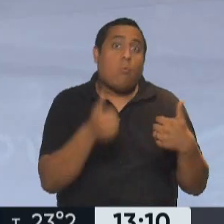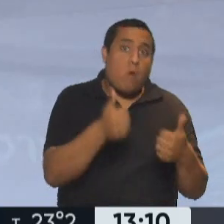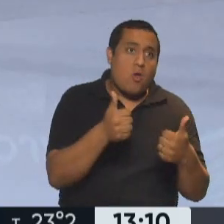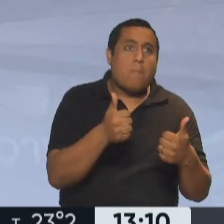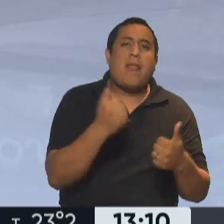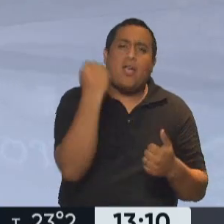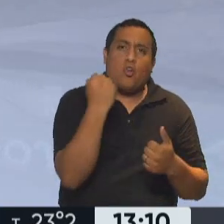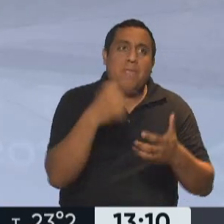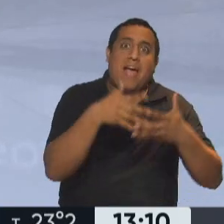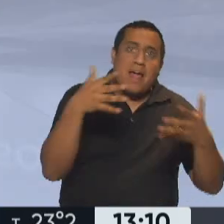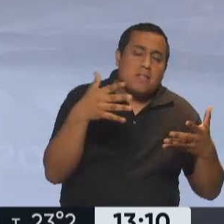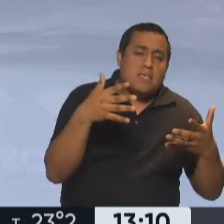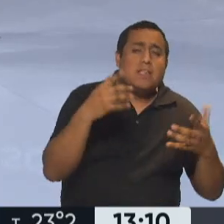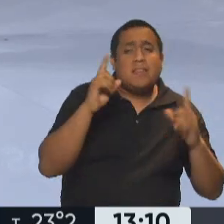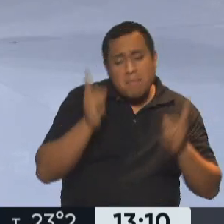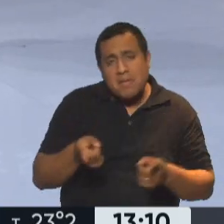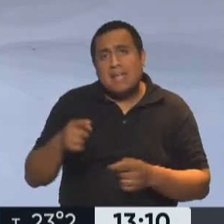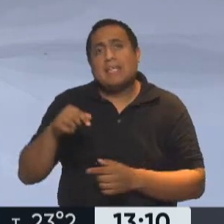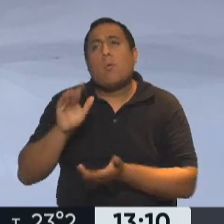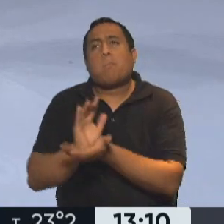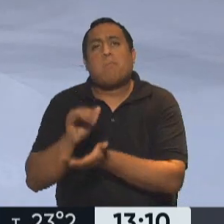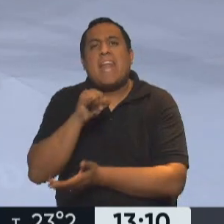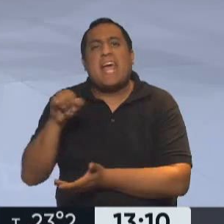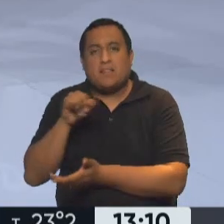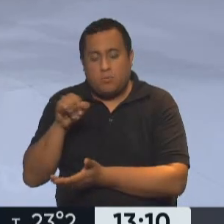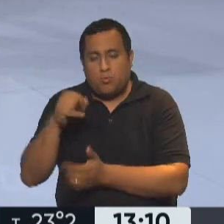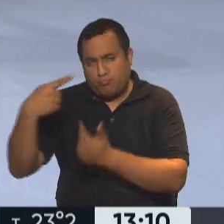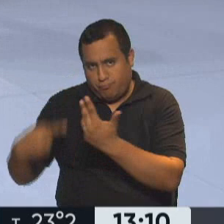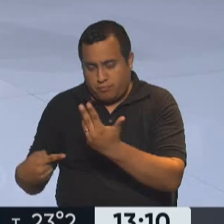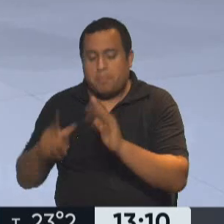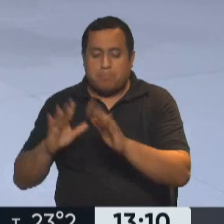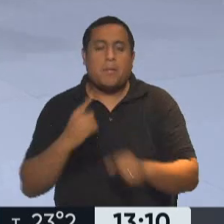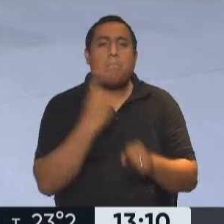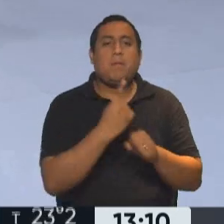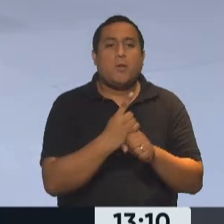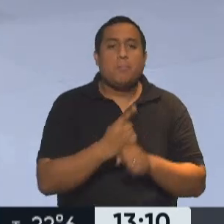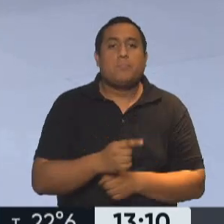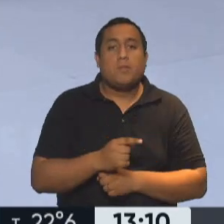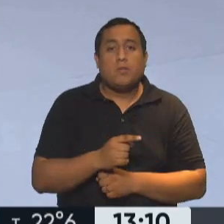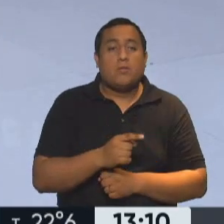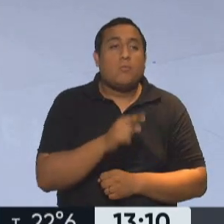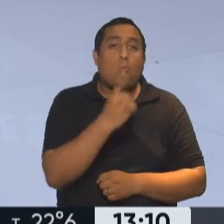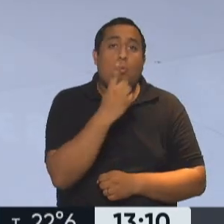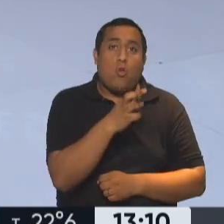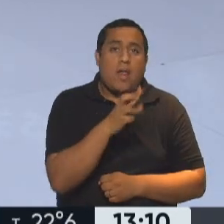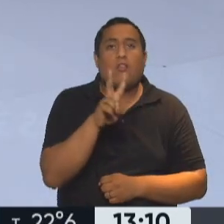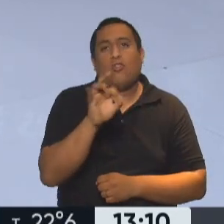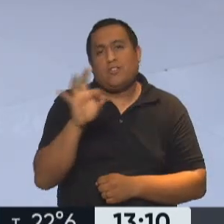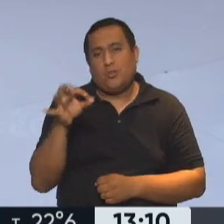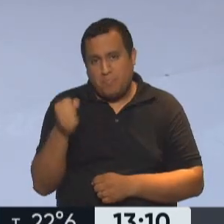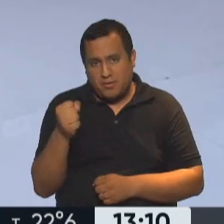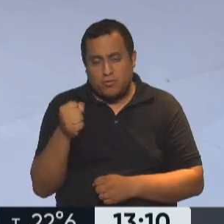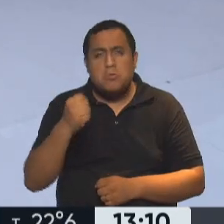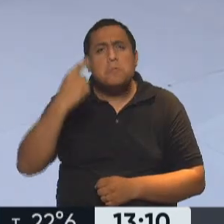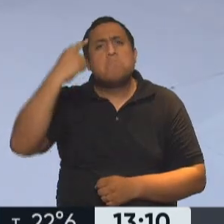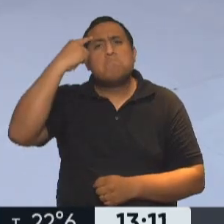macroeconomía, pero también lo que tiene de malo o lo que podría ser negativo. Bueno, en primer lugar, es 200 pesos por dólar. Lo primero que uno podría decir